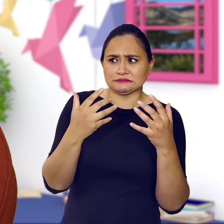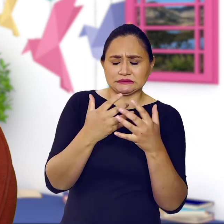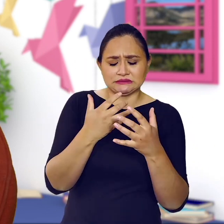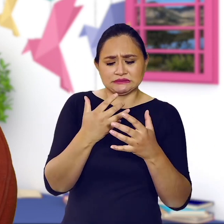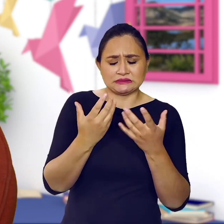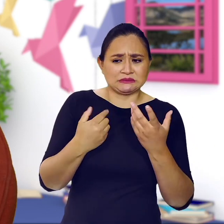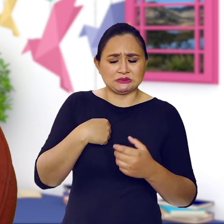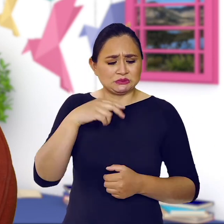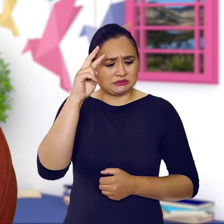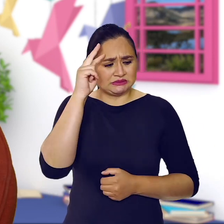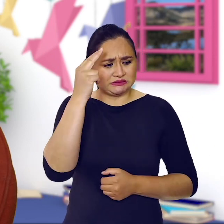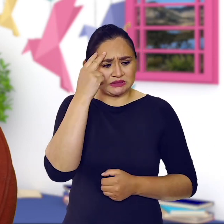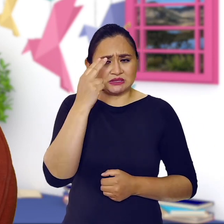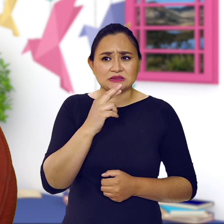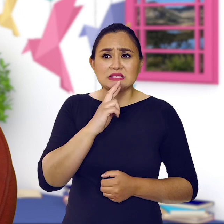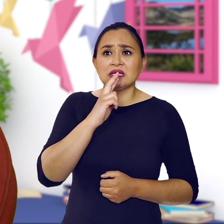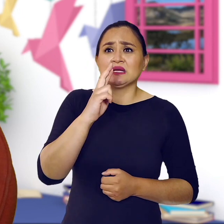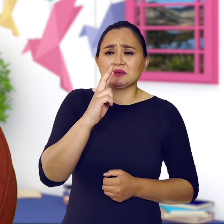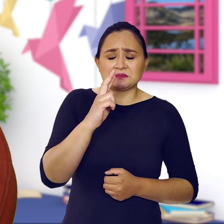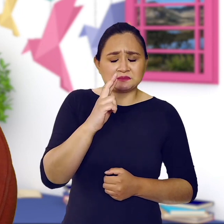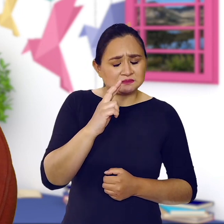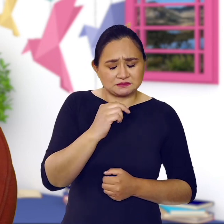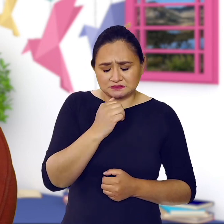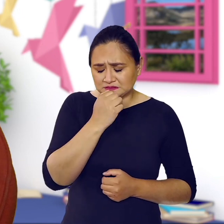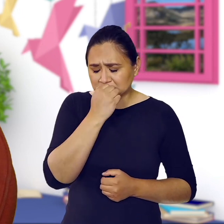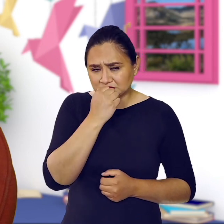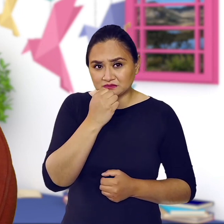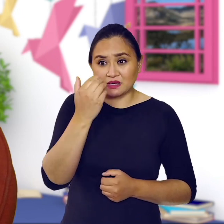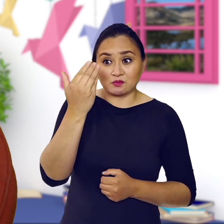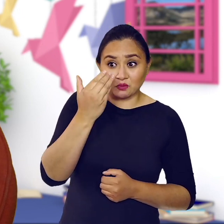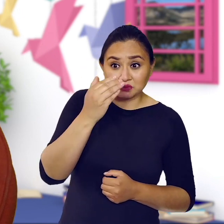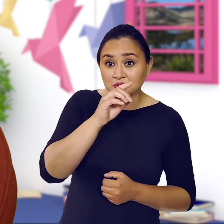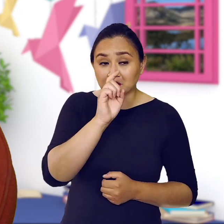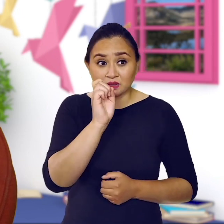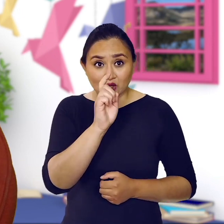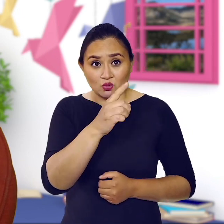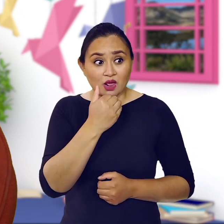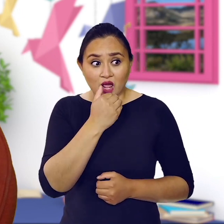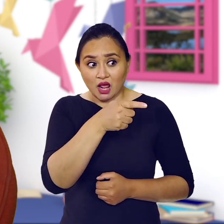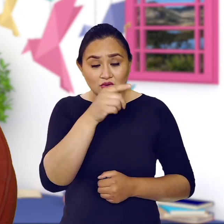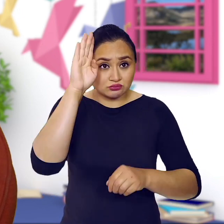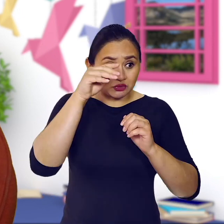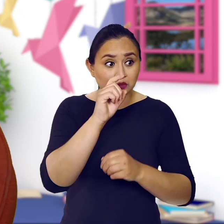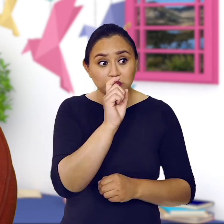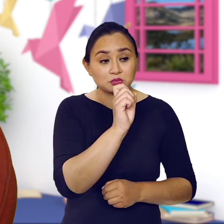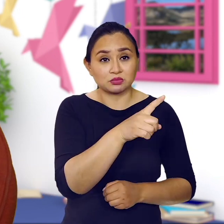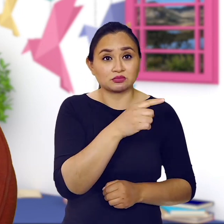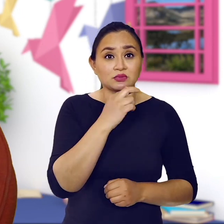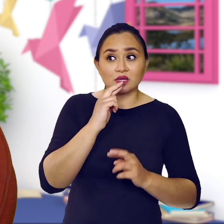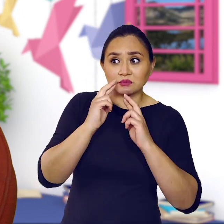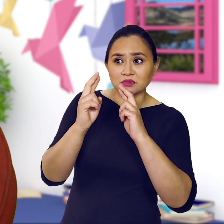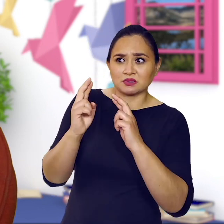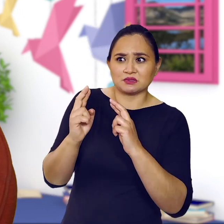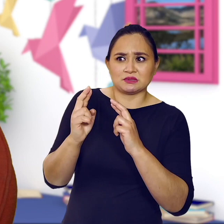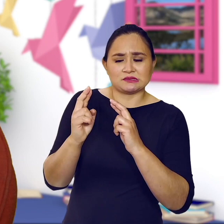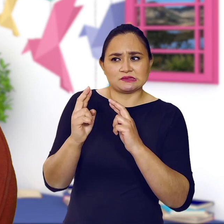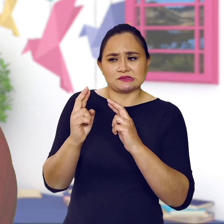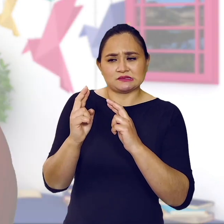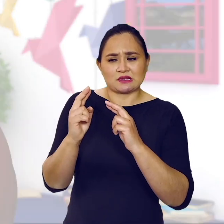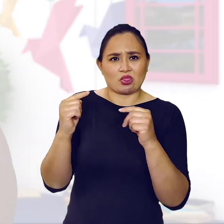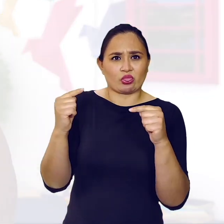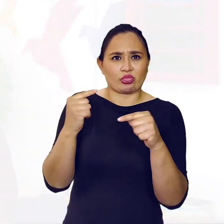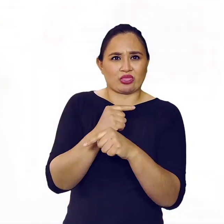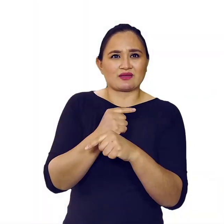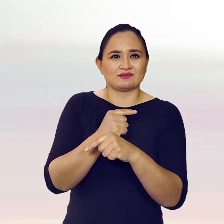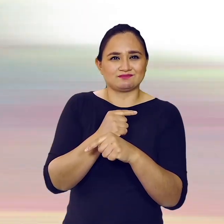estar equivocado, no se atrevía a responder. Y cuando ella le preguntaba algo directamente, Bruno contestaba lo opuesto de lo que